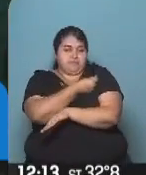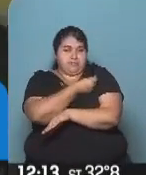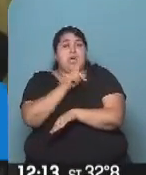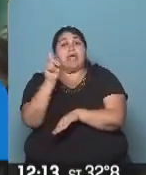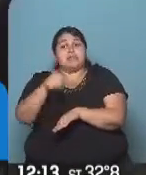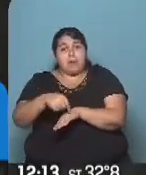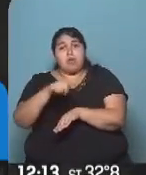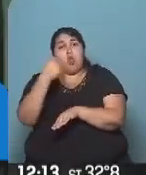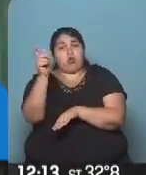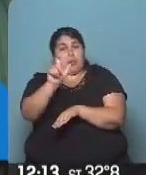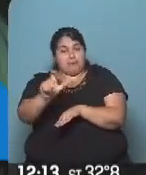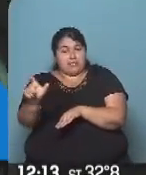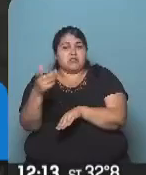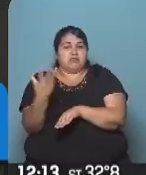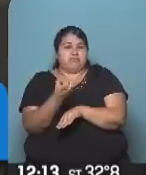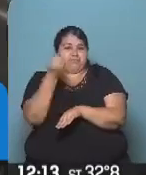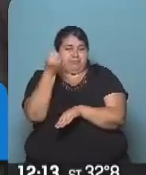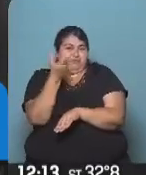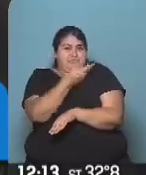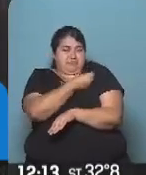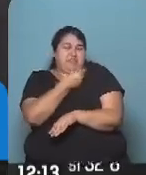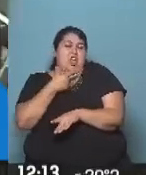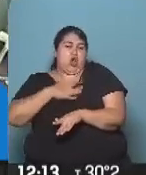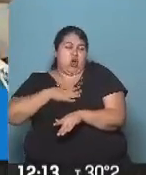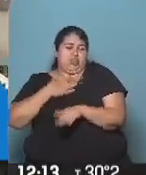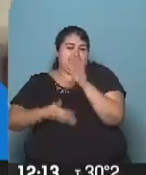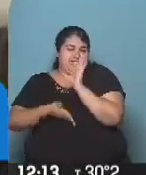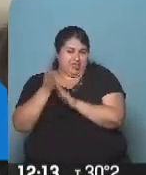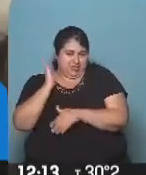aquellos que, bueno, lograron la dosis y se pueden ir contentos ya a su casa